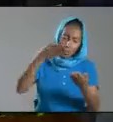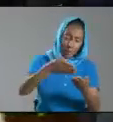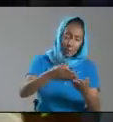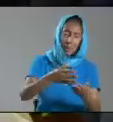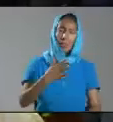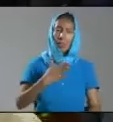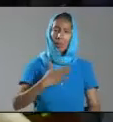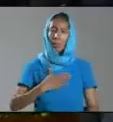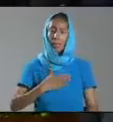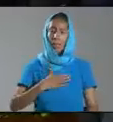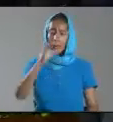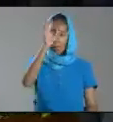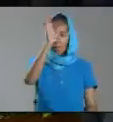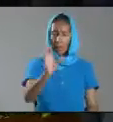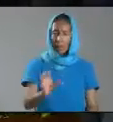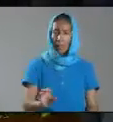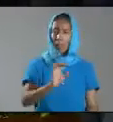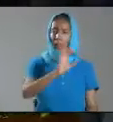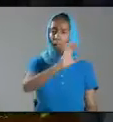Ponte de pie.